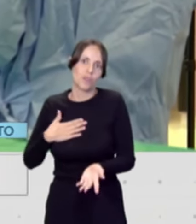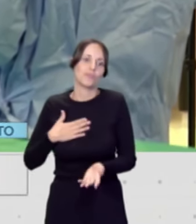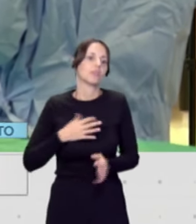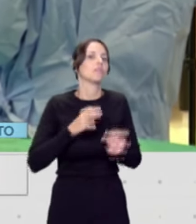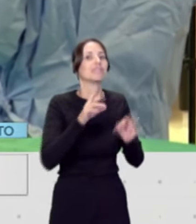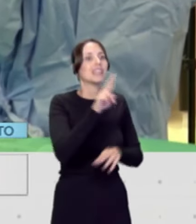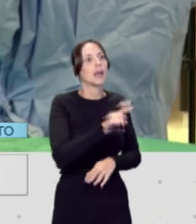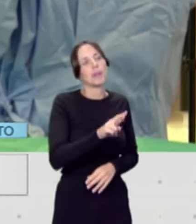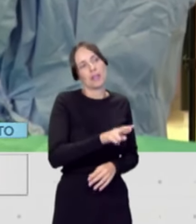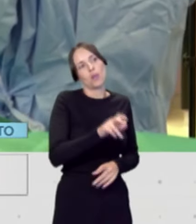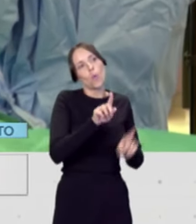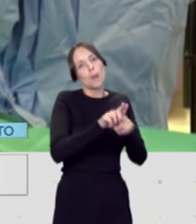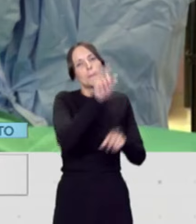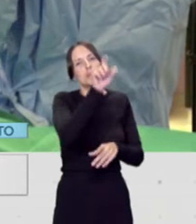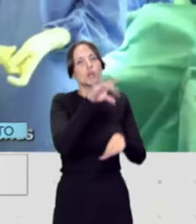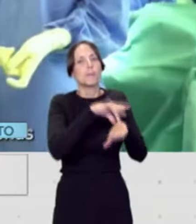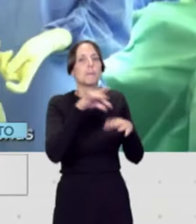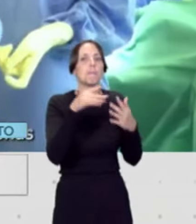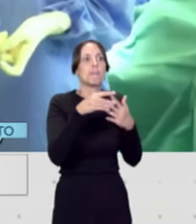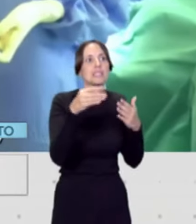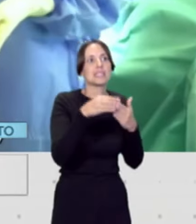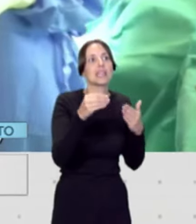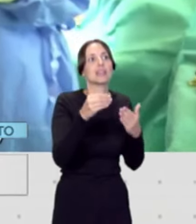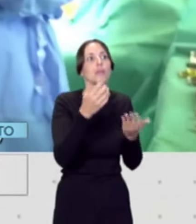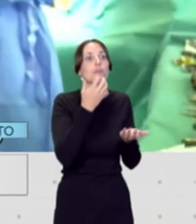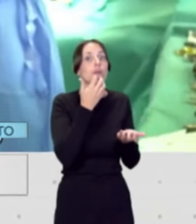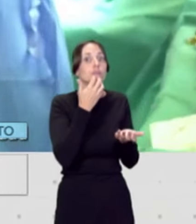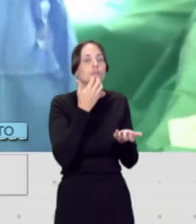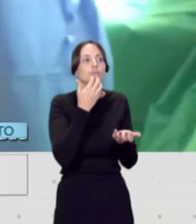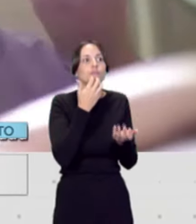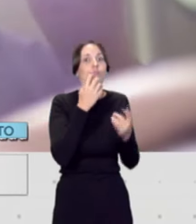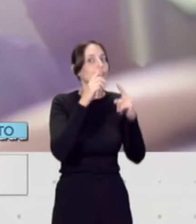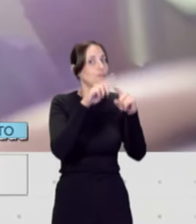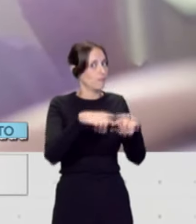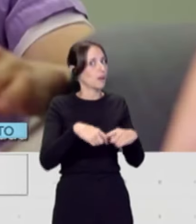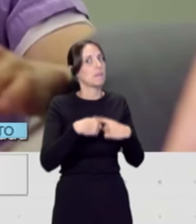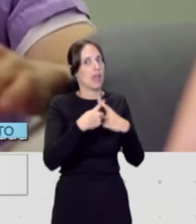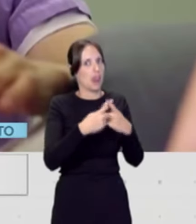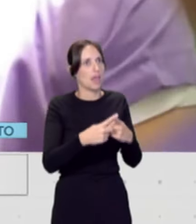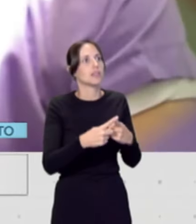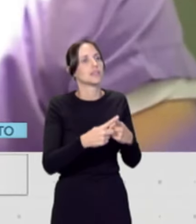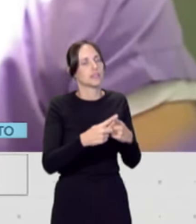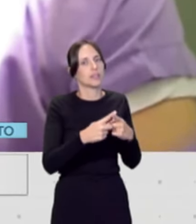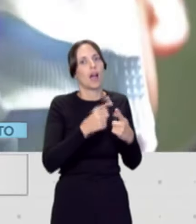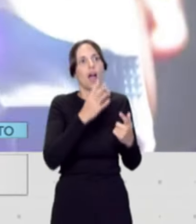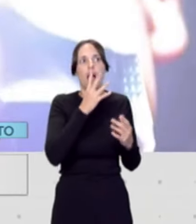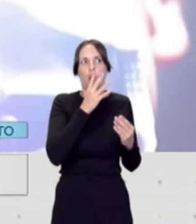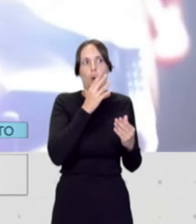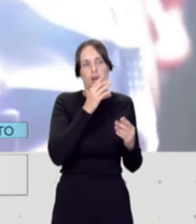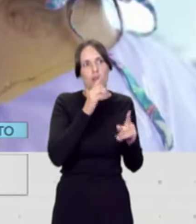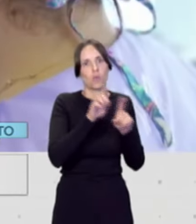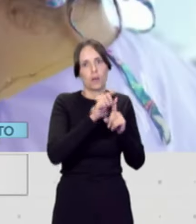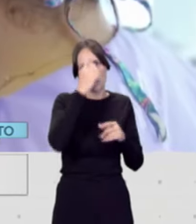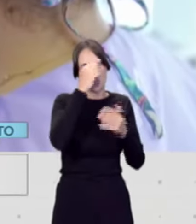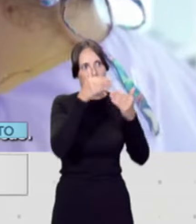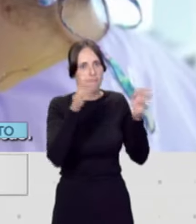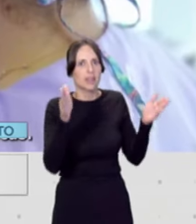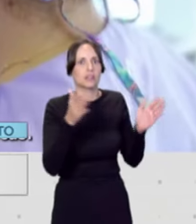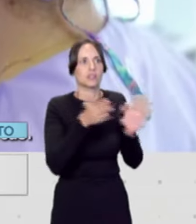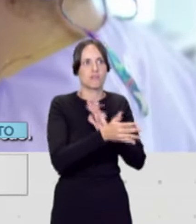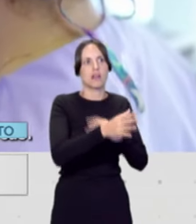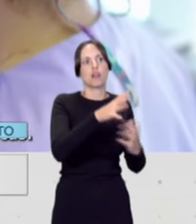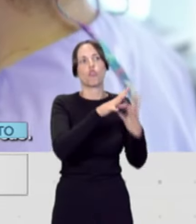del paciente, ¿no, doctor? Porque, como comentaba, las familias han jugado también, el que las familias se abran y lo comprendan ha jugado